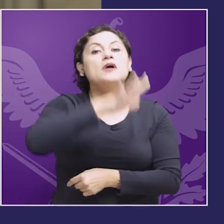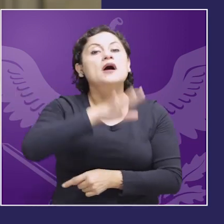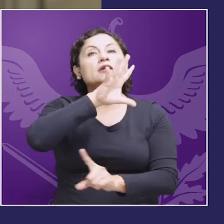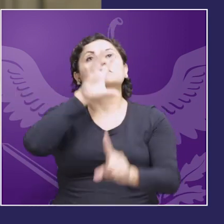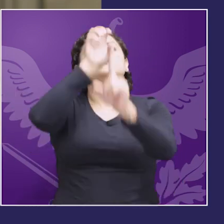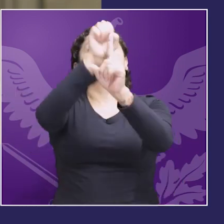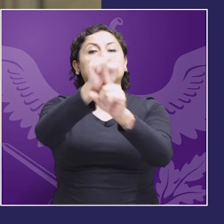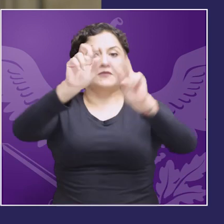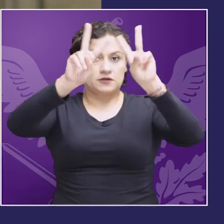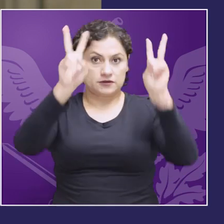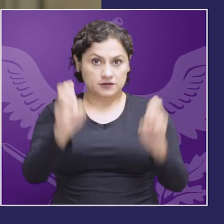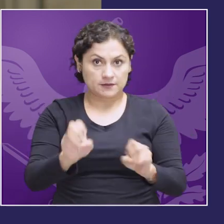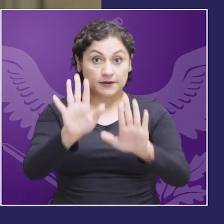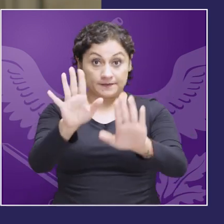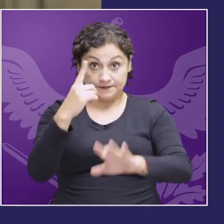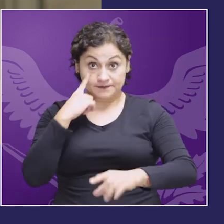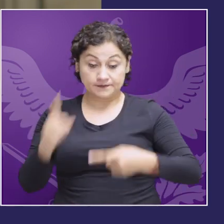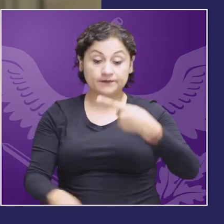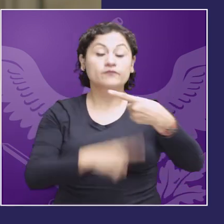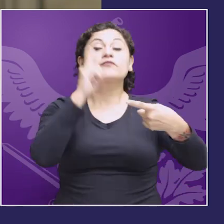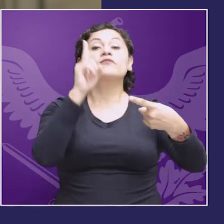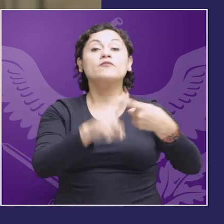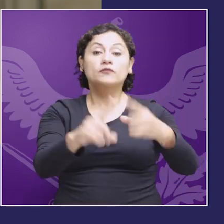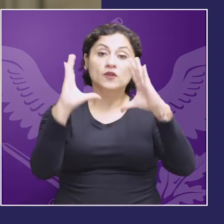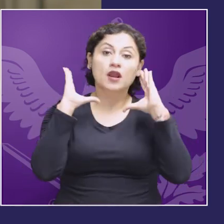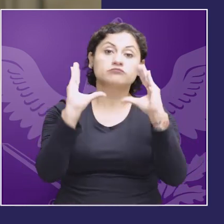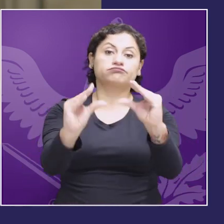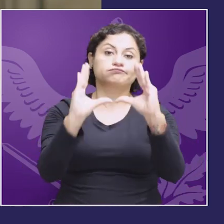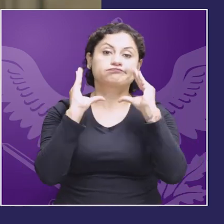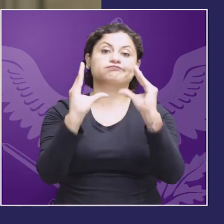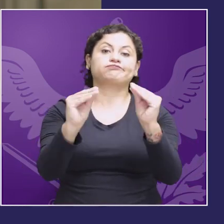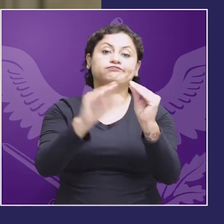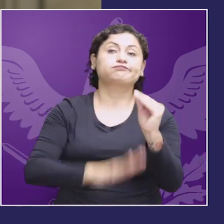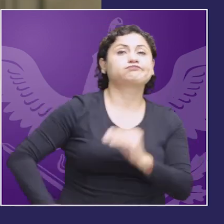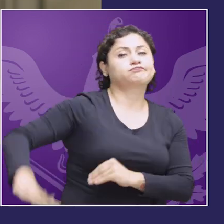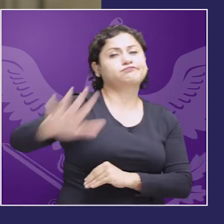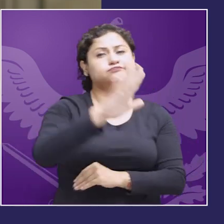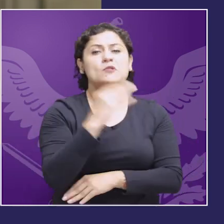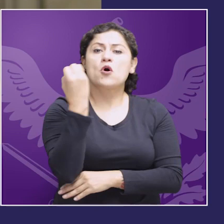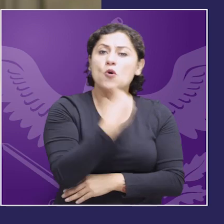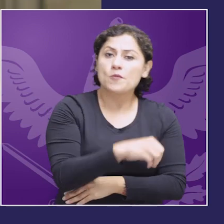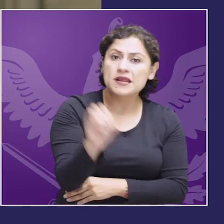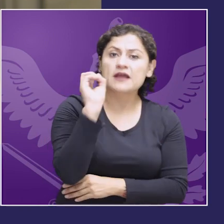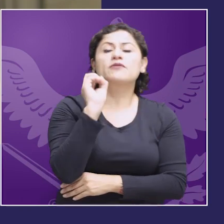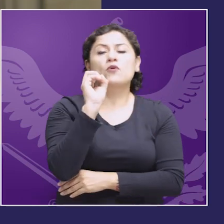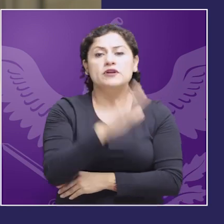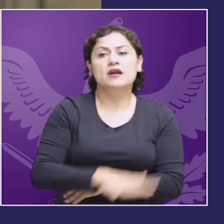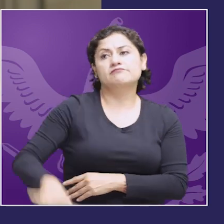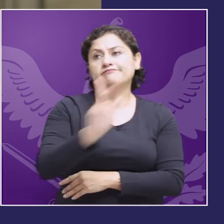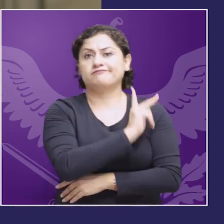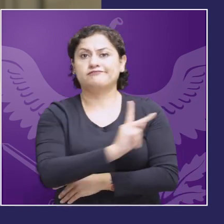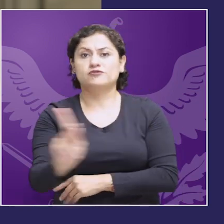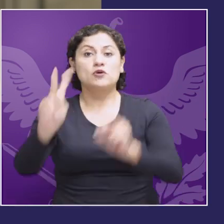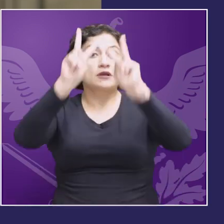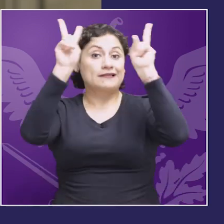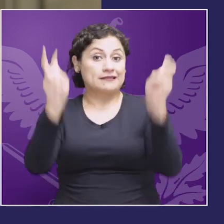nos convoca. El primero es el tema de la capacitación masiva, obligatoria y permanente sobre